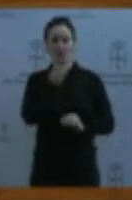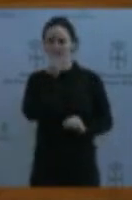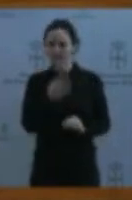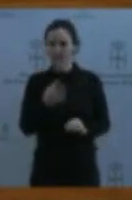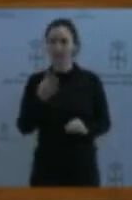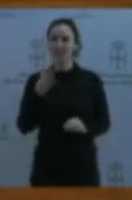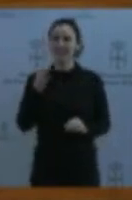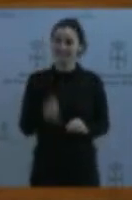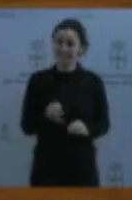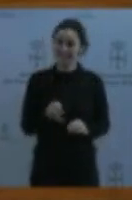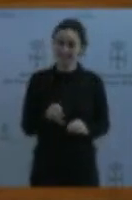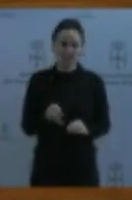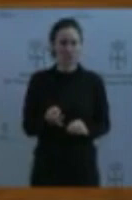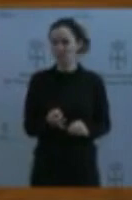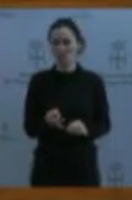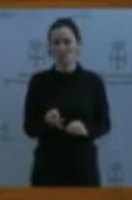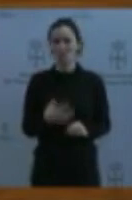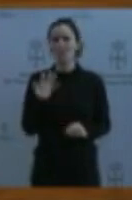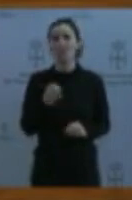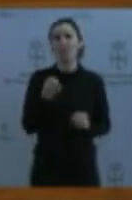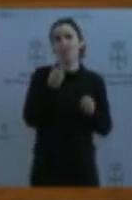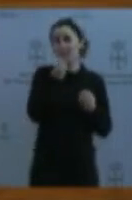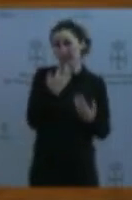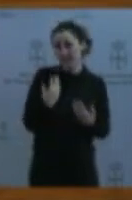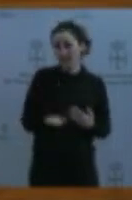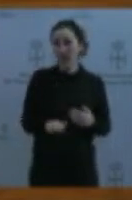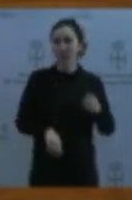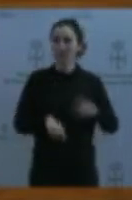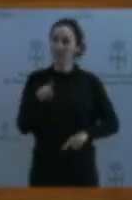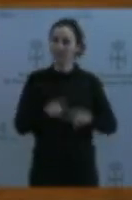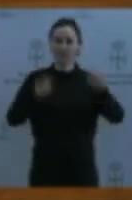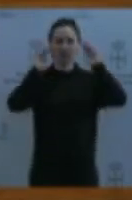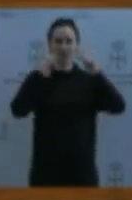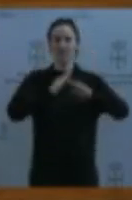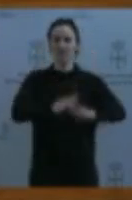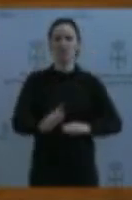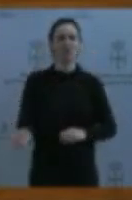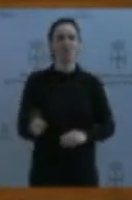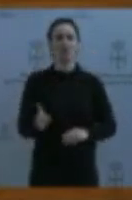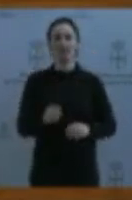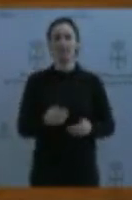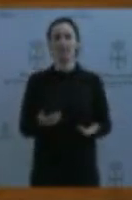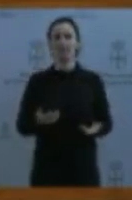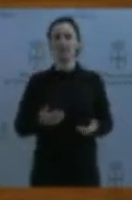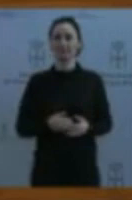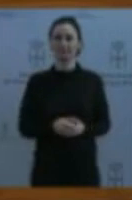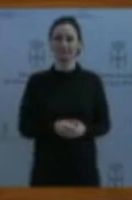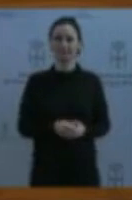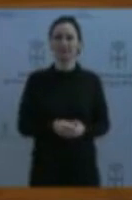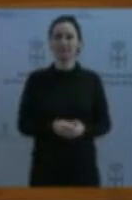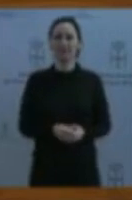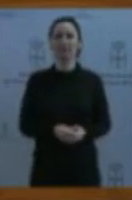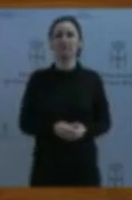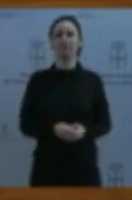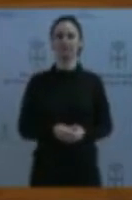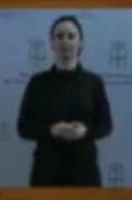Por sí misma la formación no es suficiente ni necesariamente buena. Y el segundo mito que hemos escuchado en la comisión